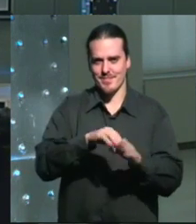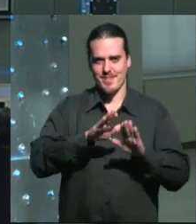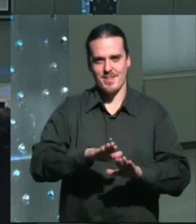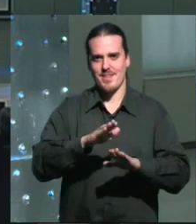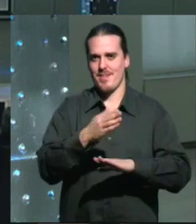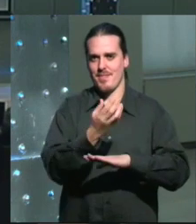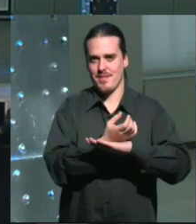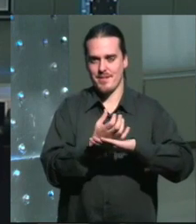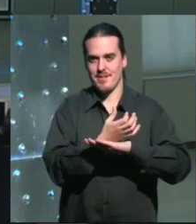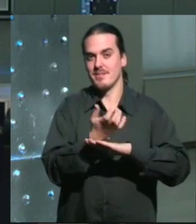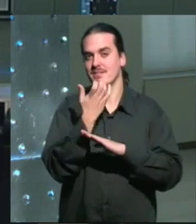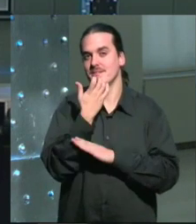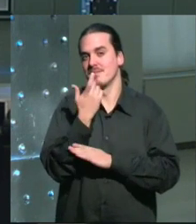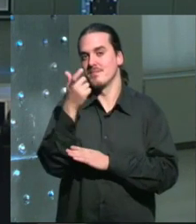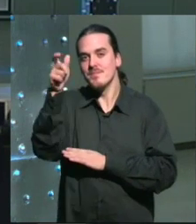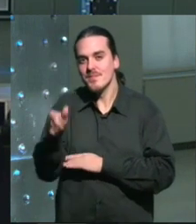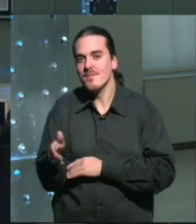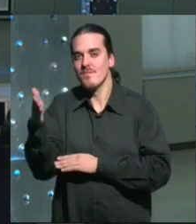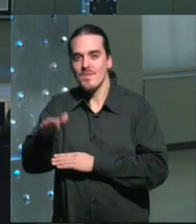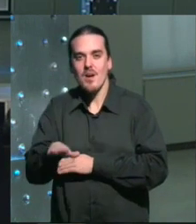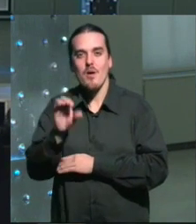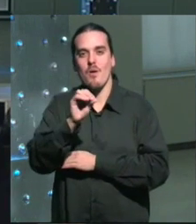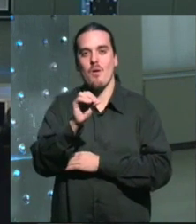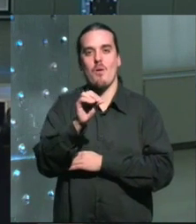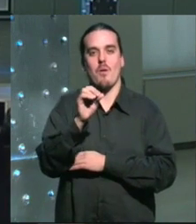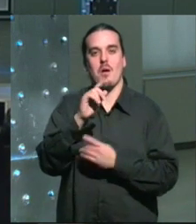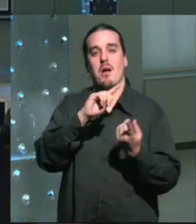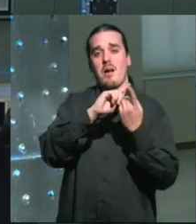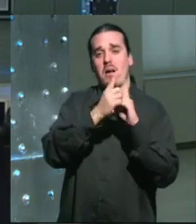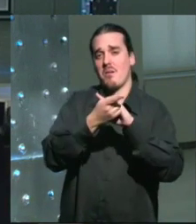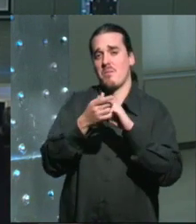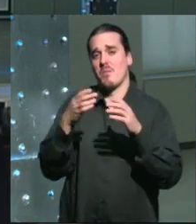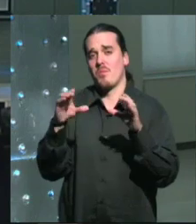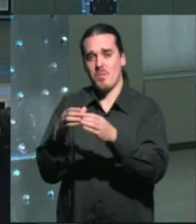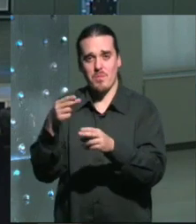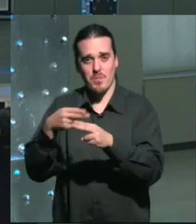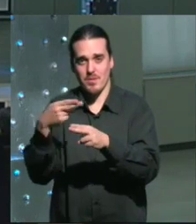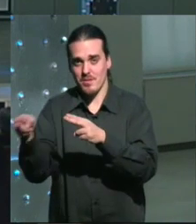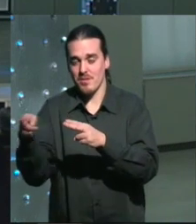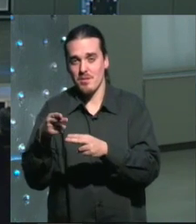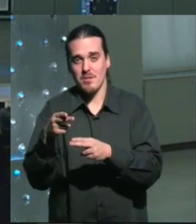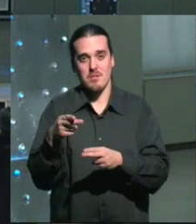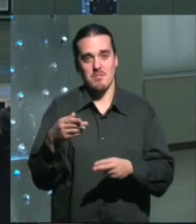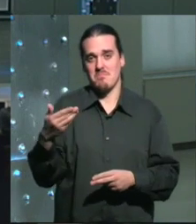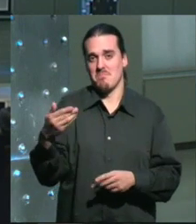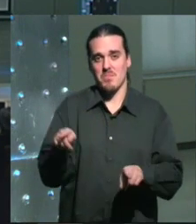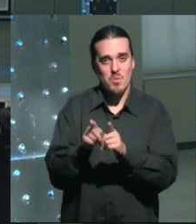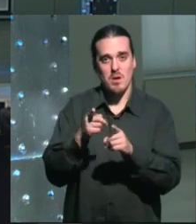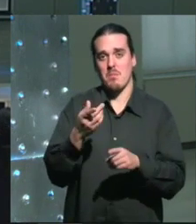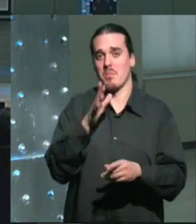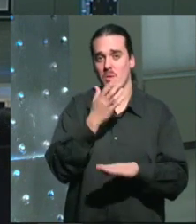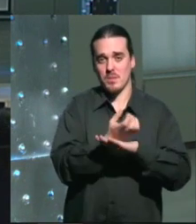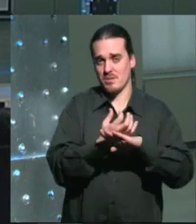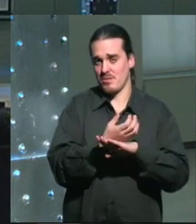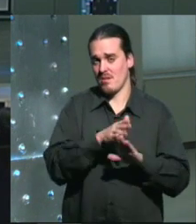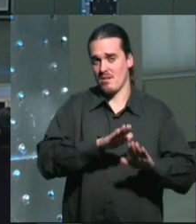que fallece o que se va o que se vuelve republicano, no sé. Pero independientemente esa información se queda en la base de datos y es tuya y puedes nutrirte de ella para